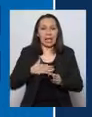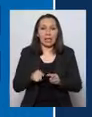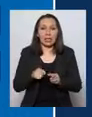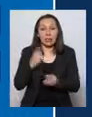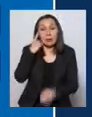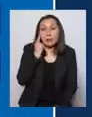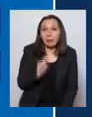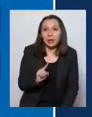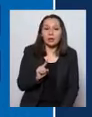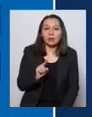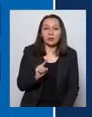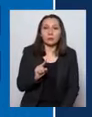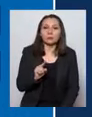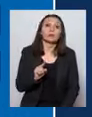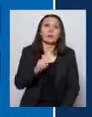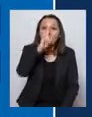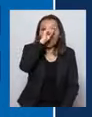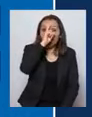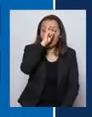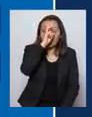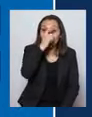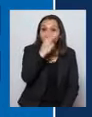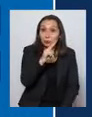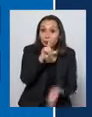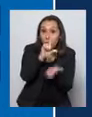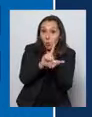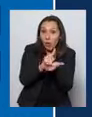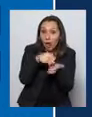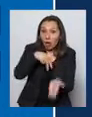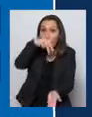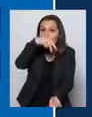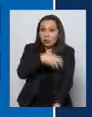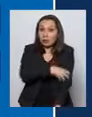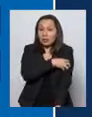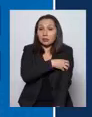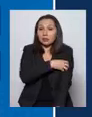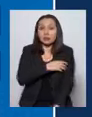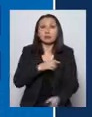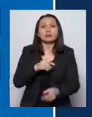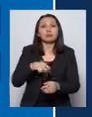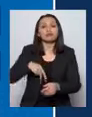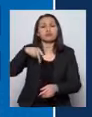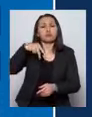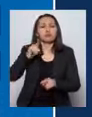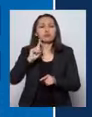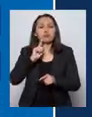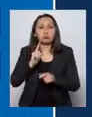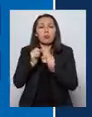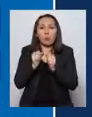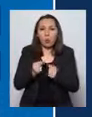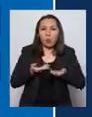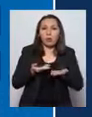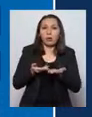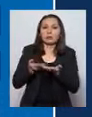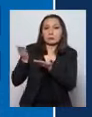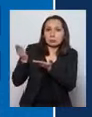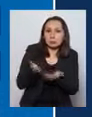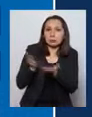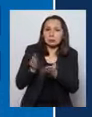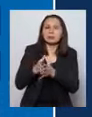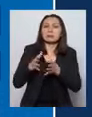obstante los hospitales de esa zona tienen capacidad de la zona norte tienen capacidad para recibir